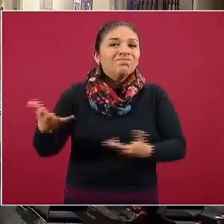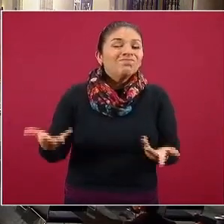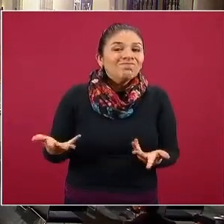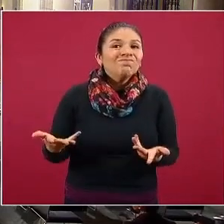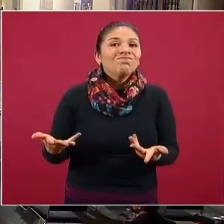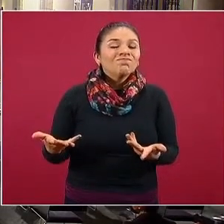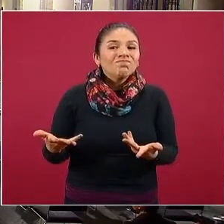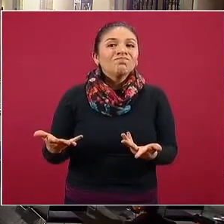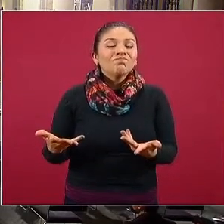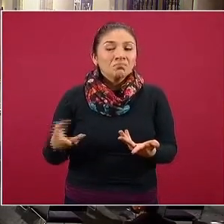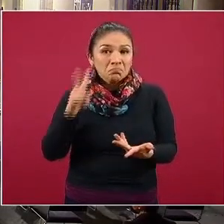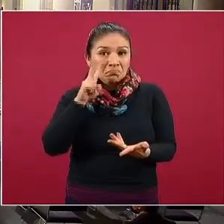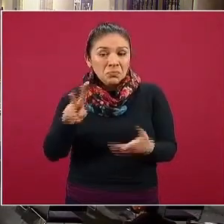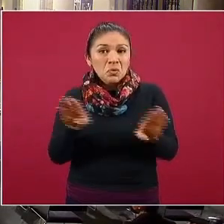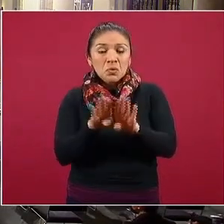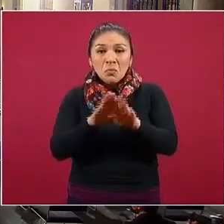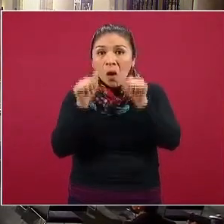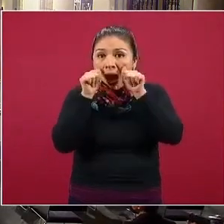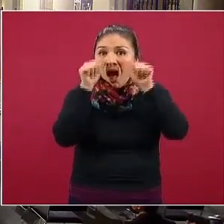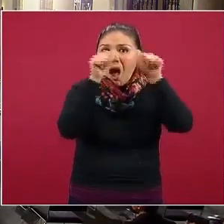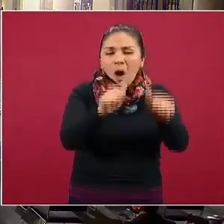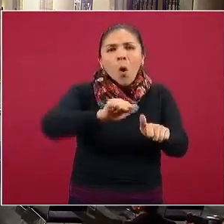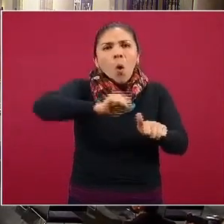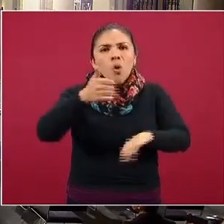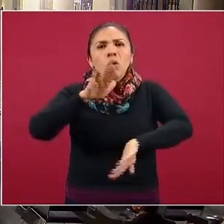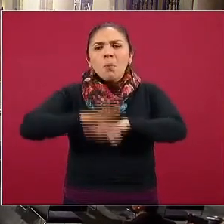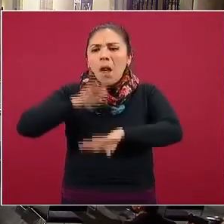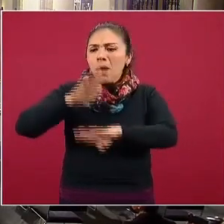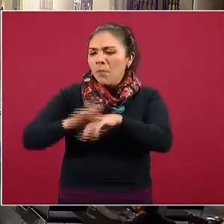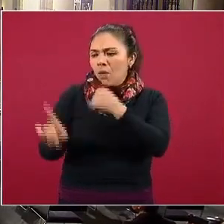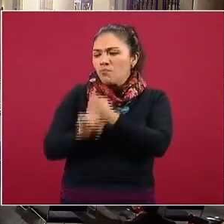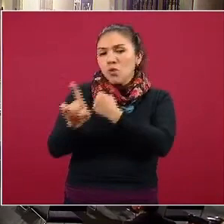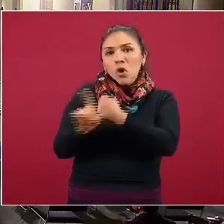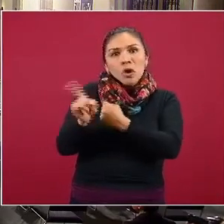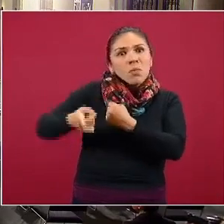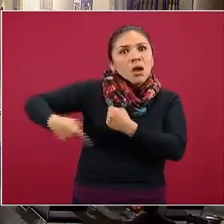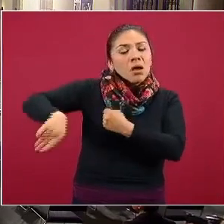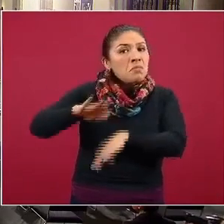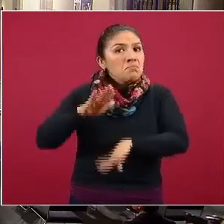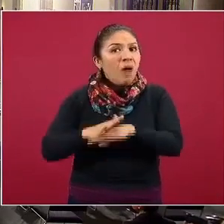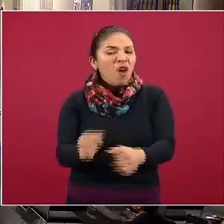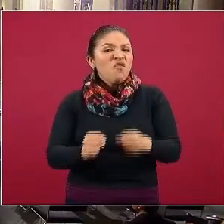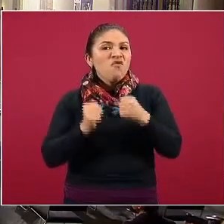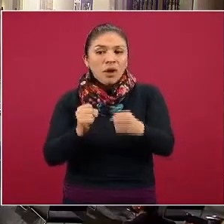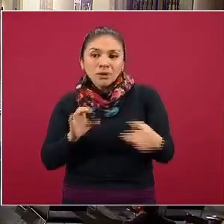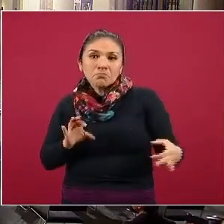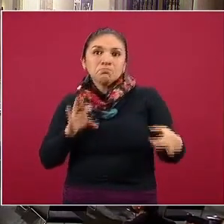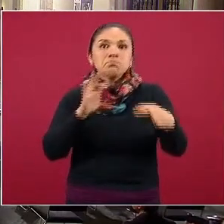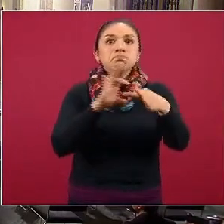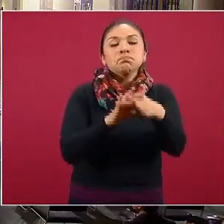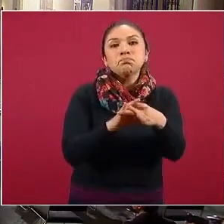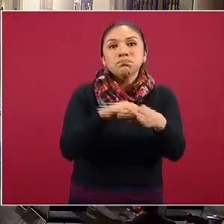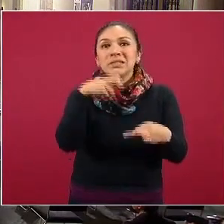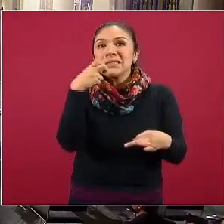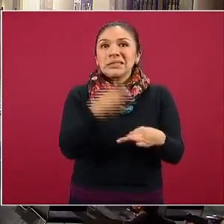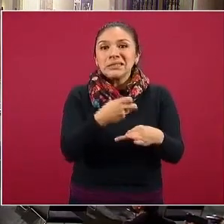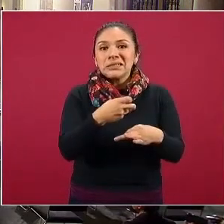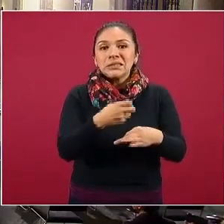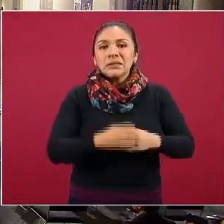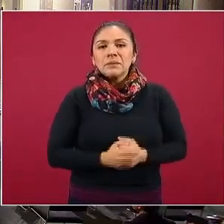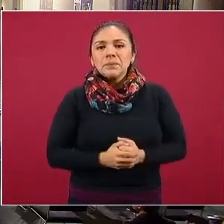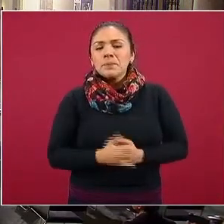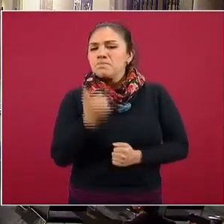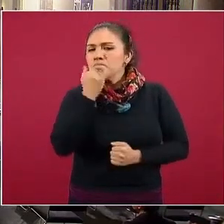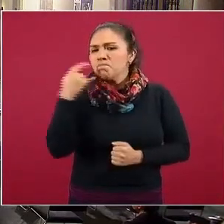ha hecho que la atención sobre otros problemas que inclusive están fuertemente vinculados, esta no es la